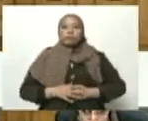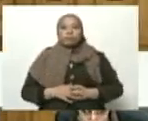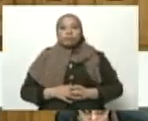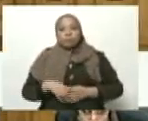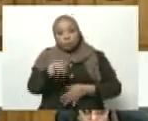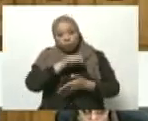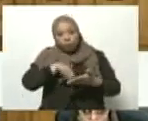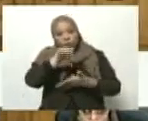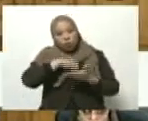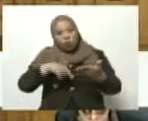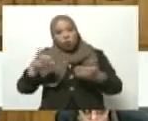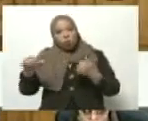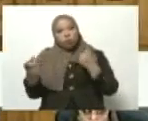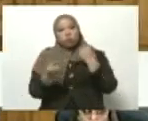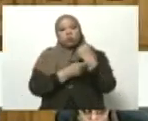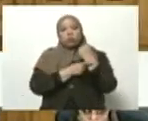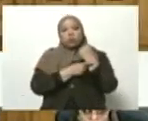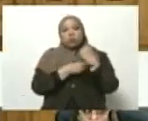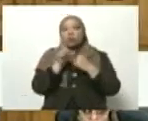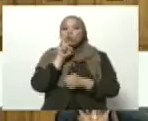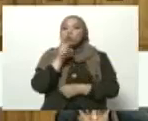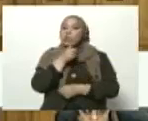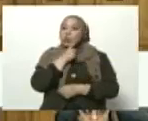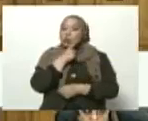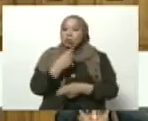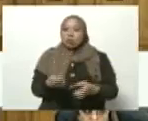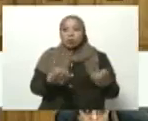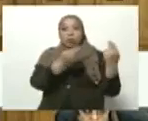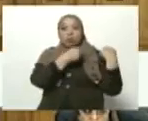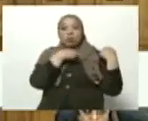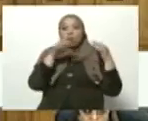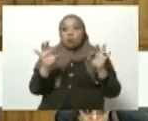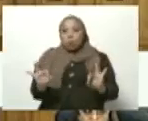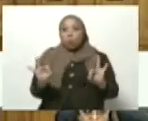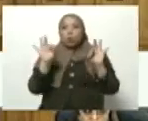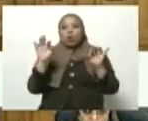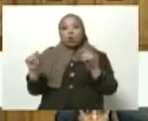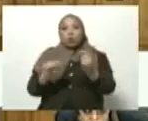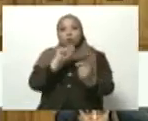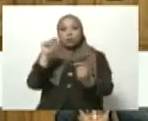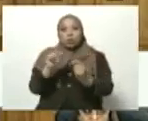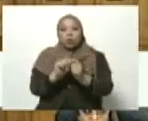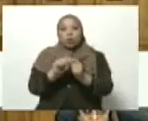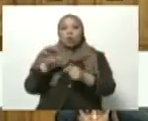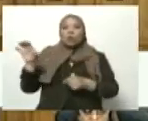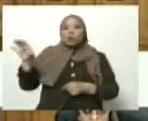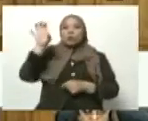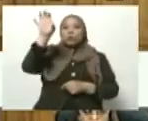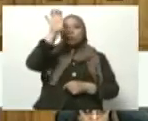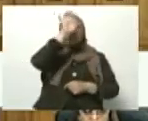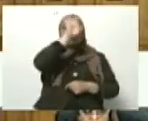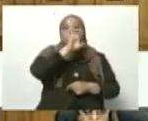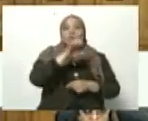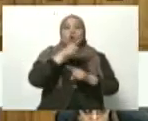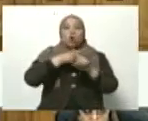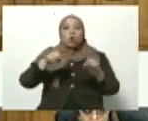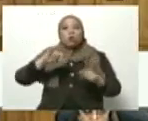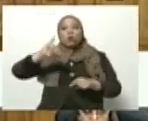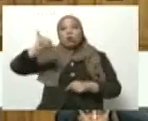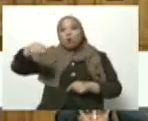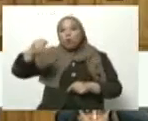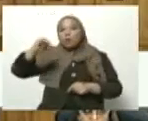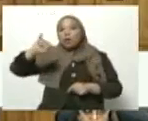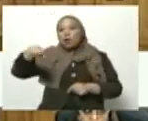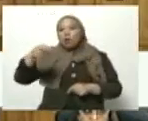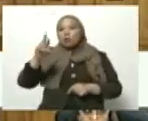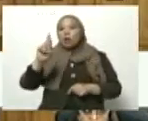firmó un nombramiento como representante especial para todas las operaciones en el exterior, y JJ Rendón, quien le firmó